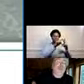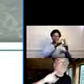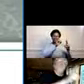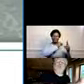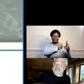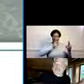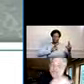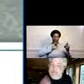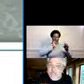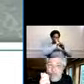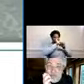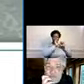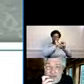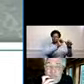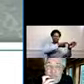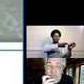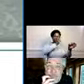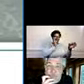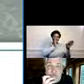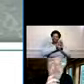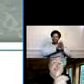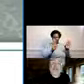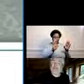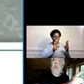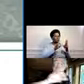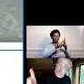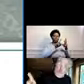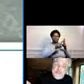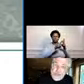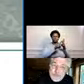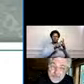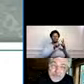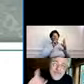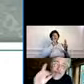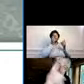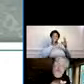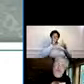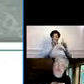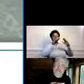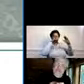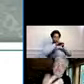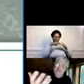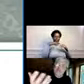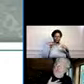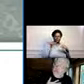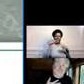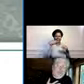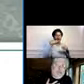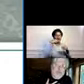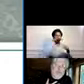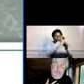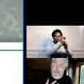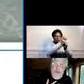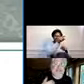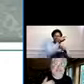a tener retención del departamento personal. Va a conseguir que la gente participe, especialmente si se llega a